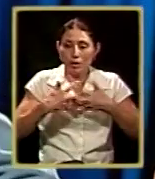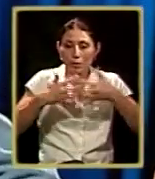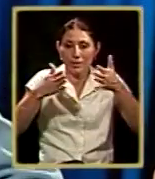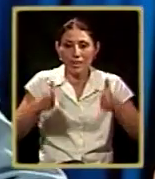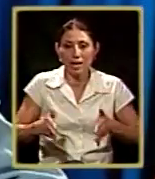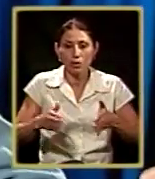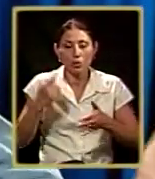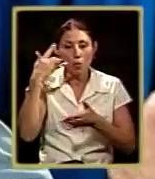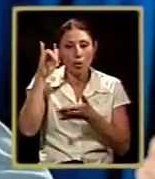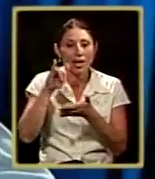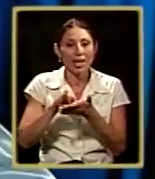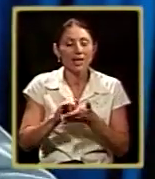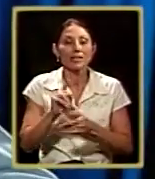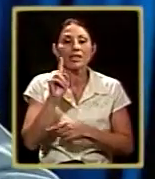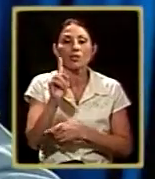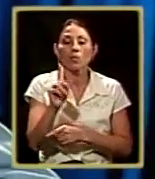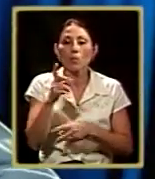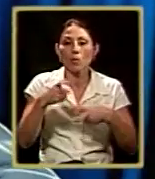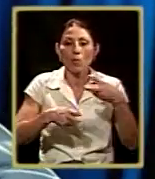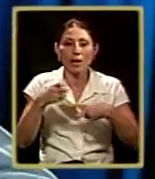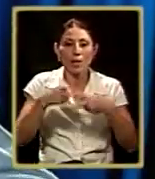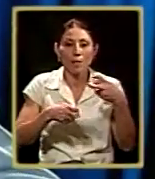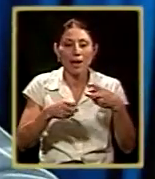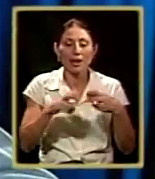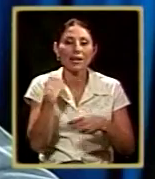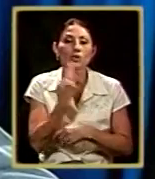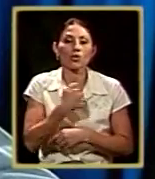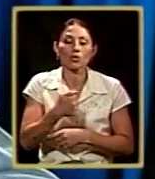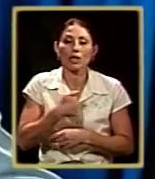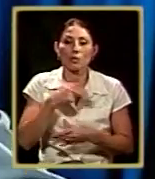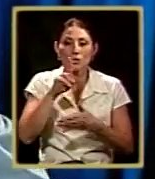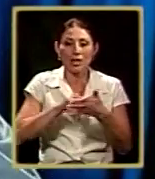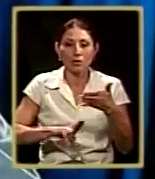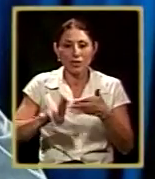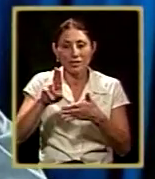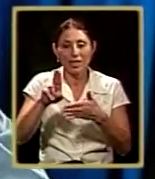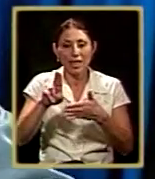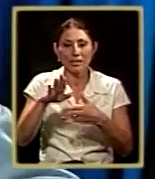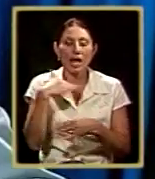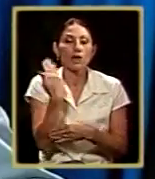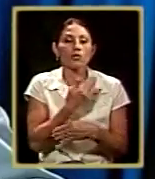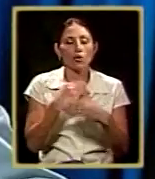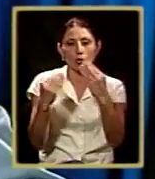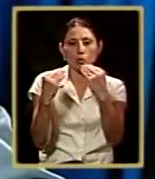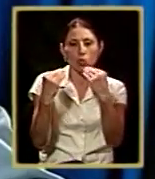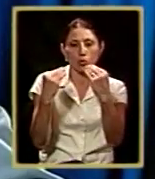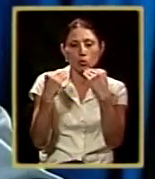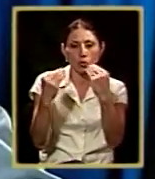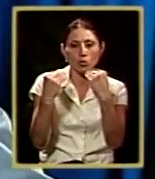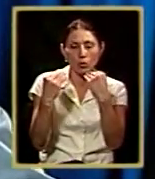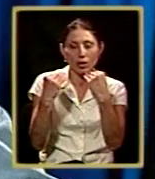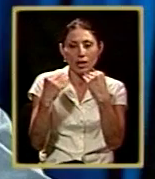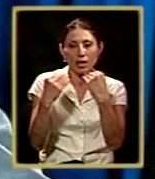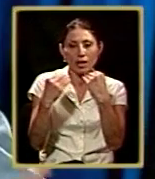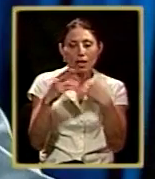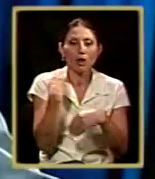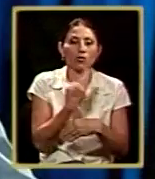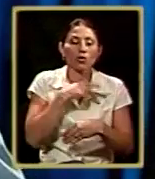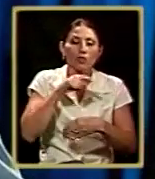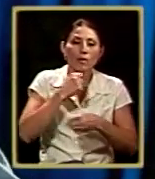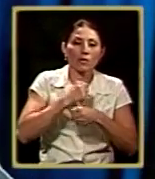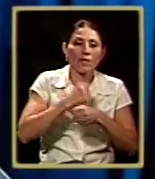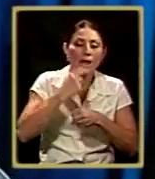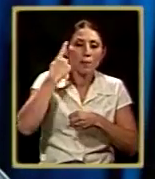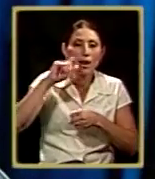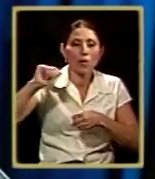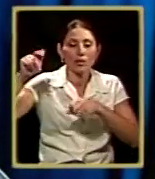es un problema que tenemos en las universidades. Nos forman para trabajar para otros. Y estamos viendo